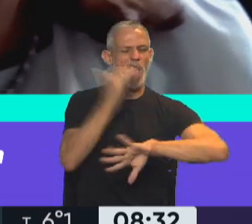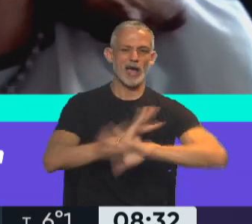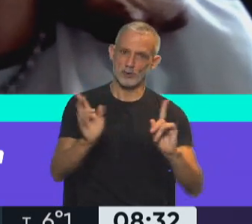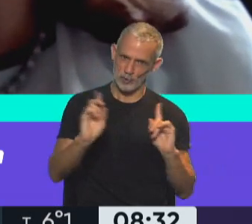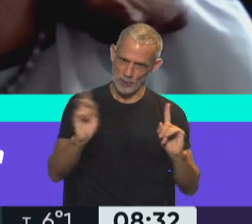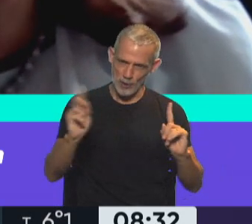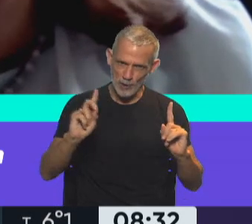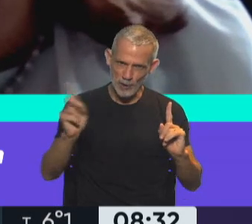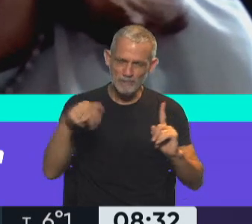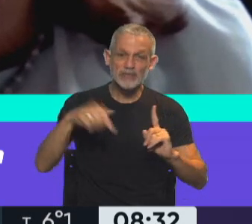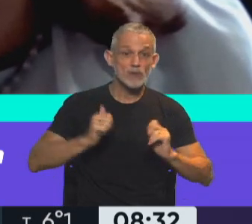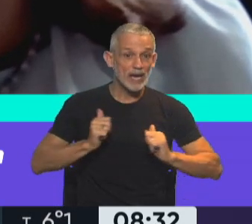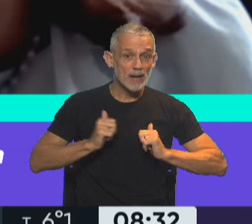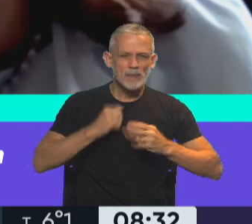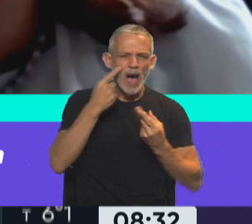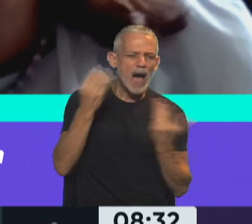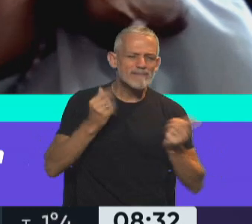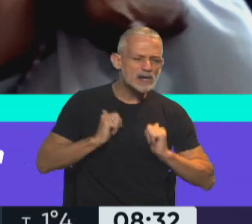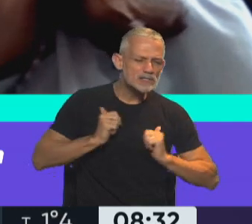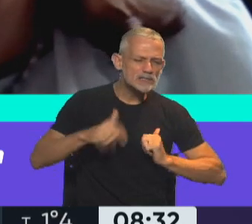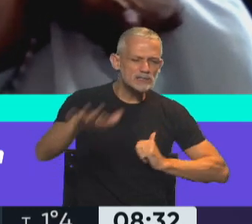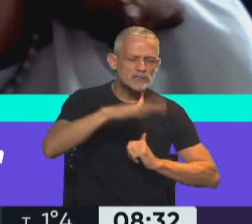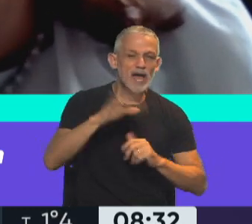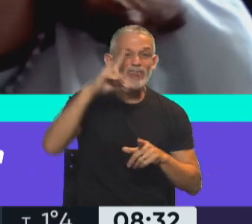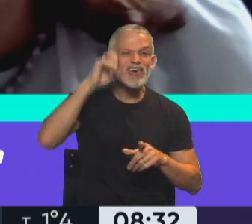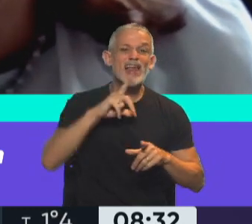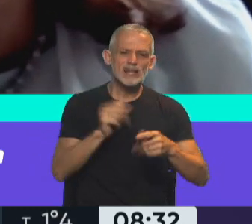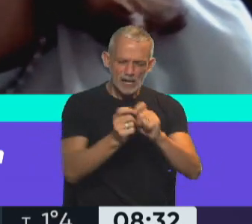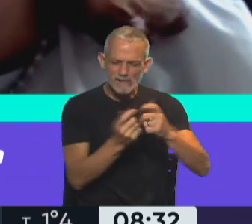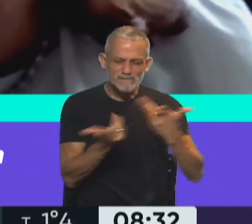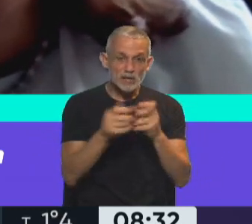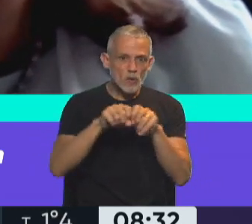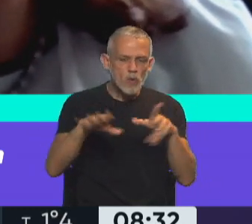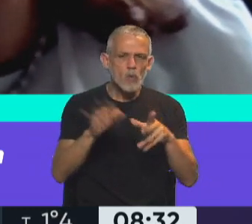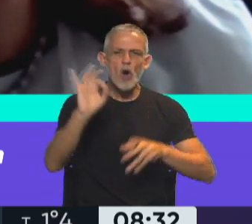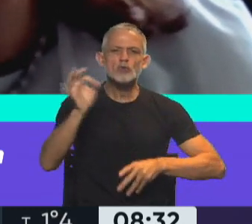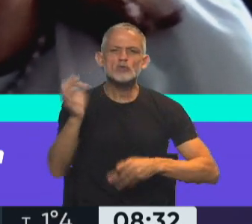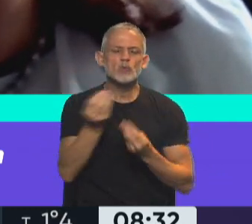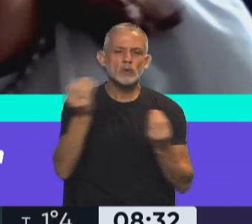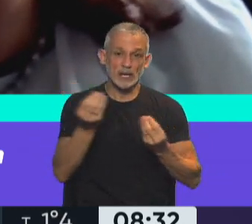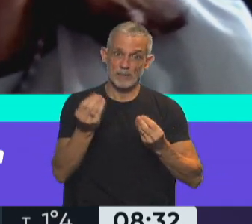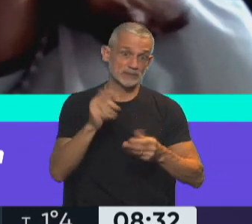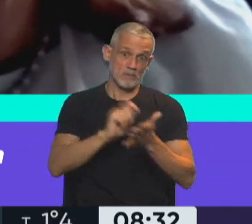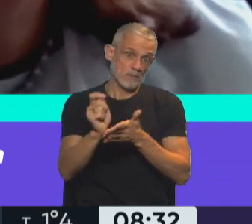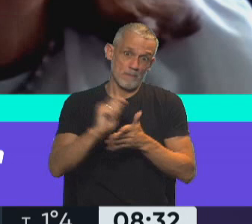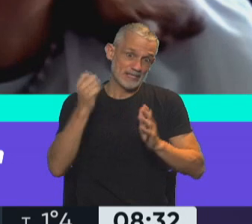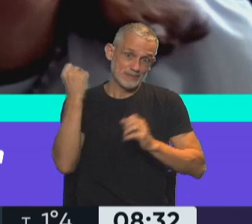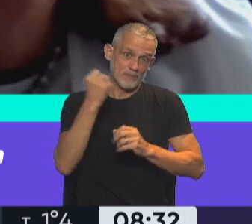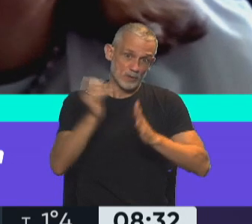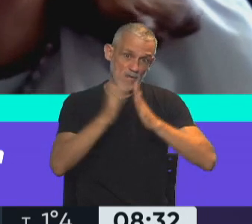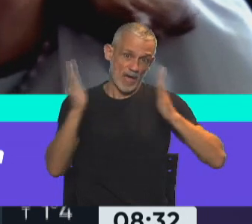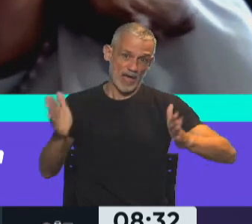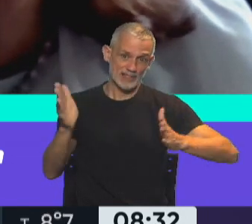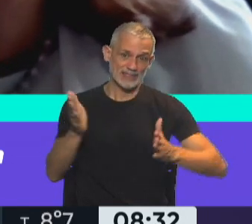terminó. Estamos esperando para ver la conducta de Delta, a ver qué va a pasar en octubre. Es un mes clave, pero siempre,